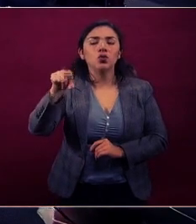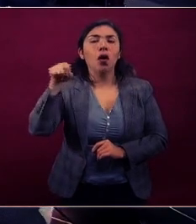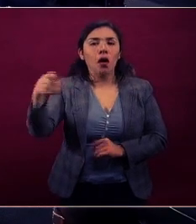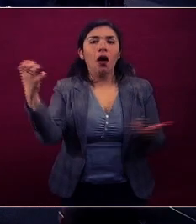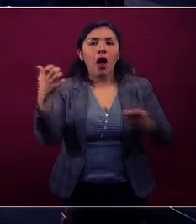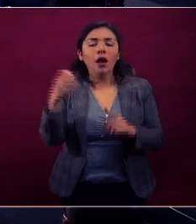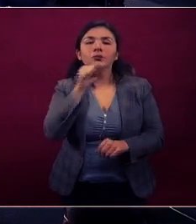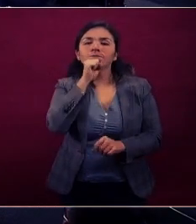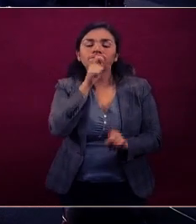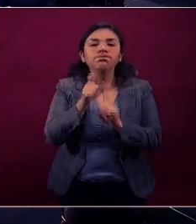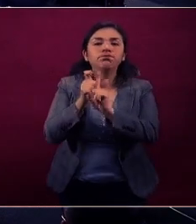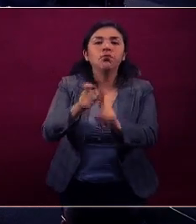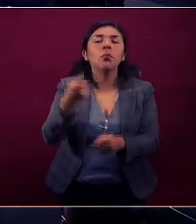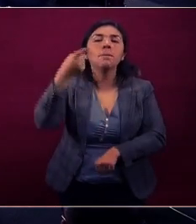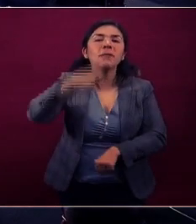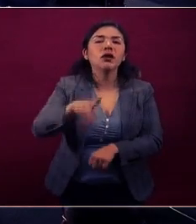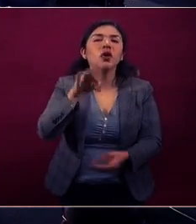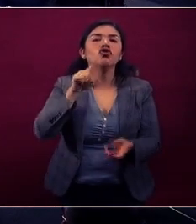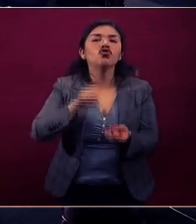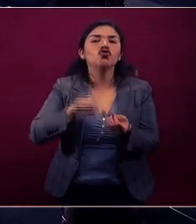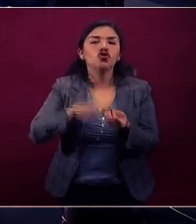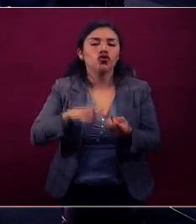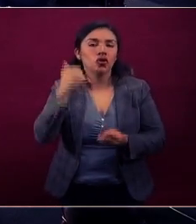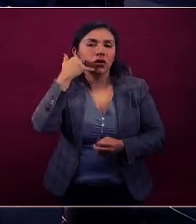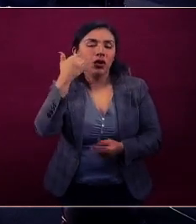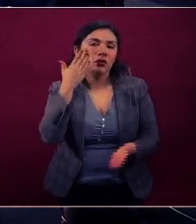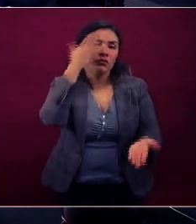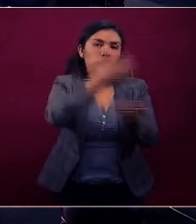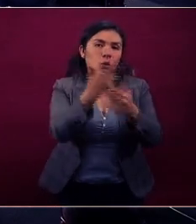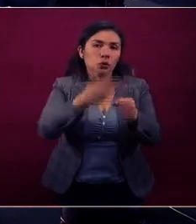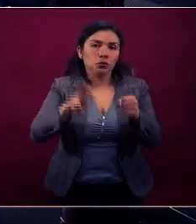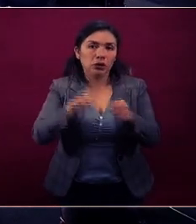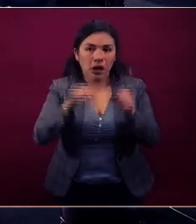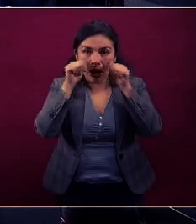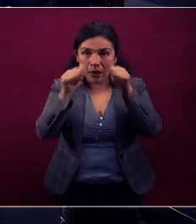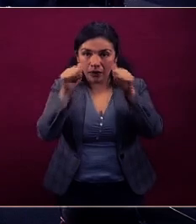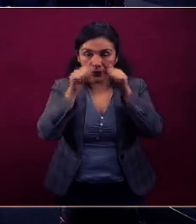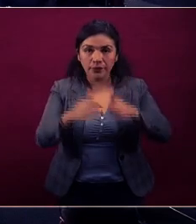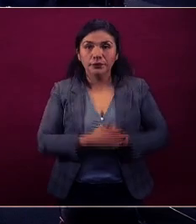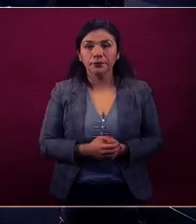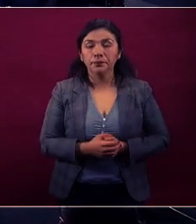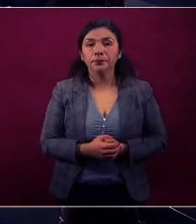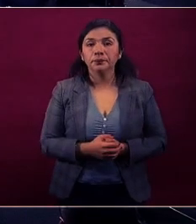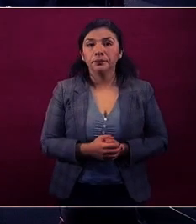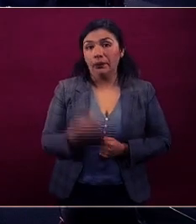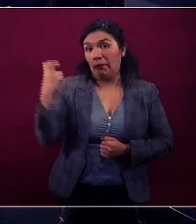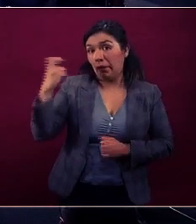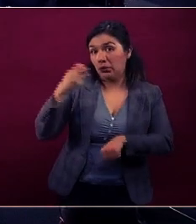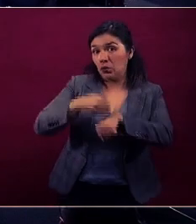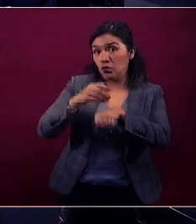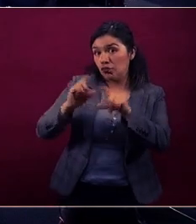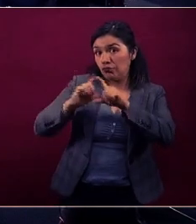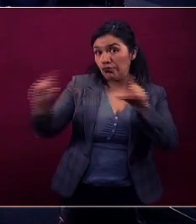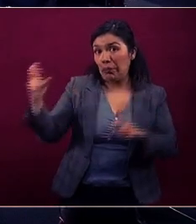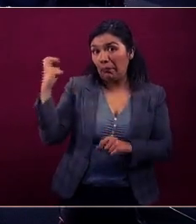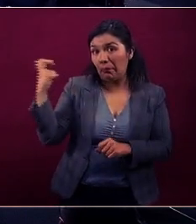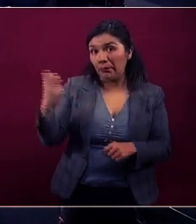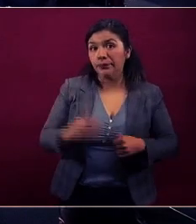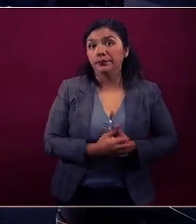te canaliza. ¿Es un solo número o es un conmutador? Un solo número. Es este número. Este.